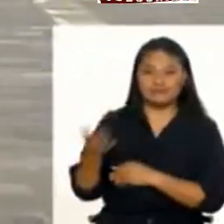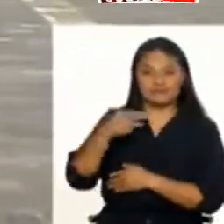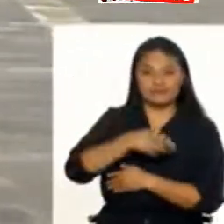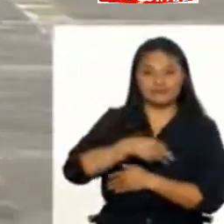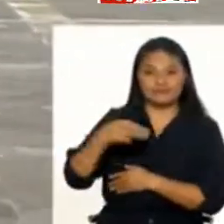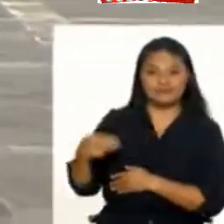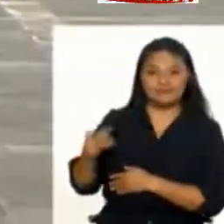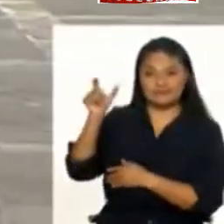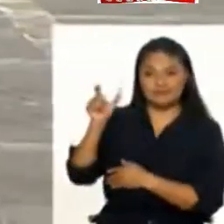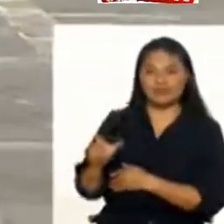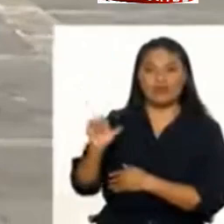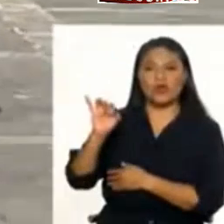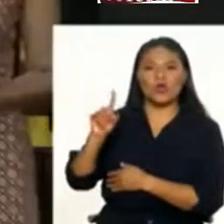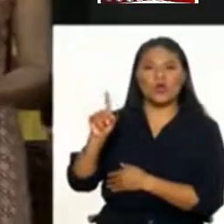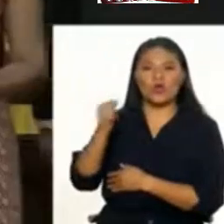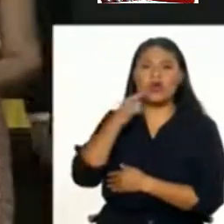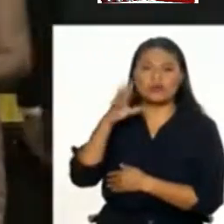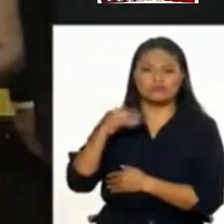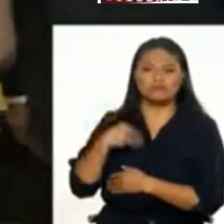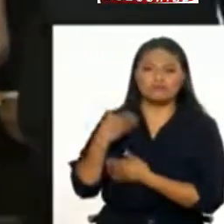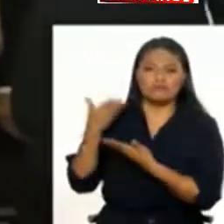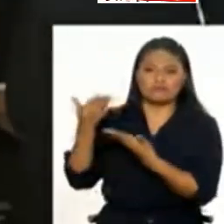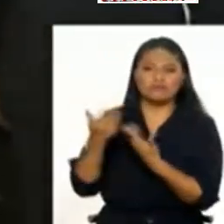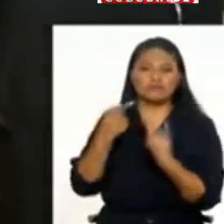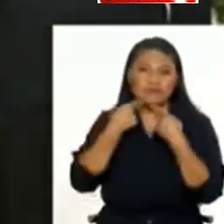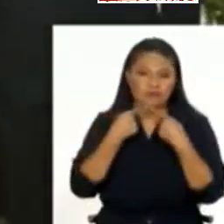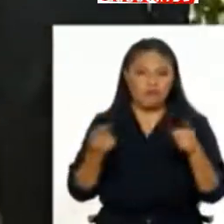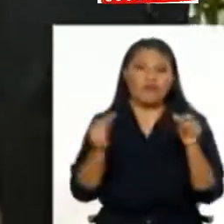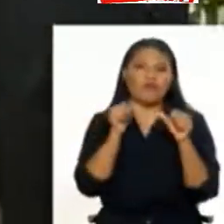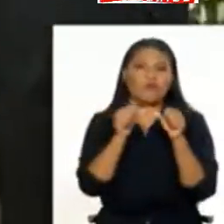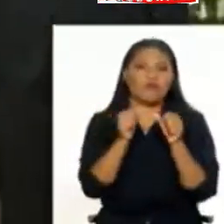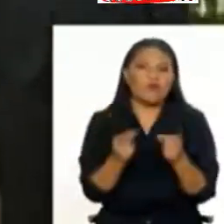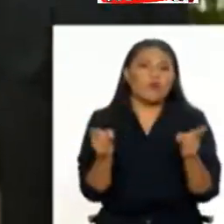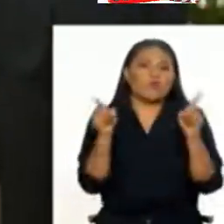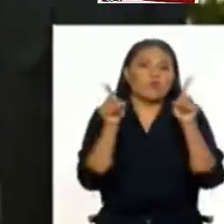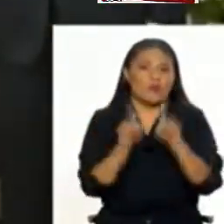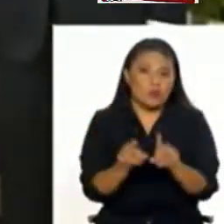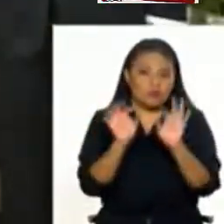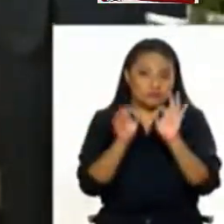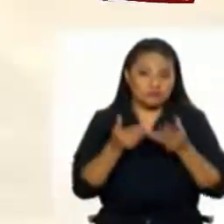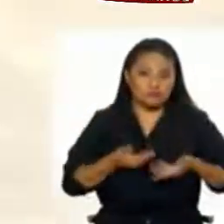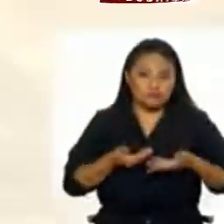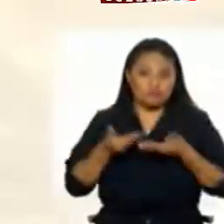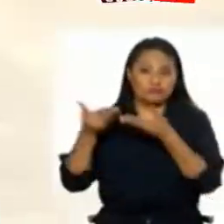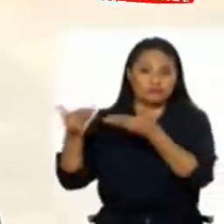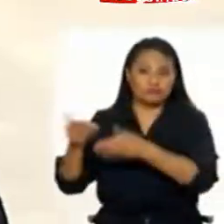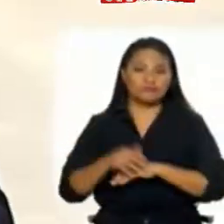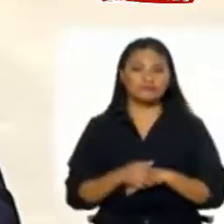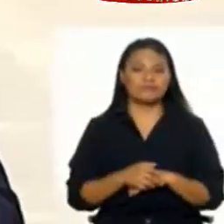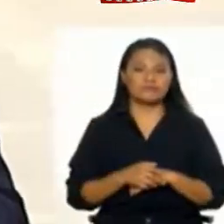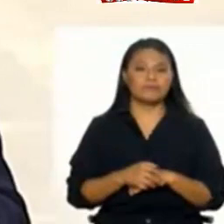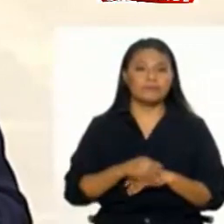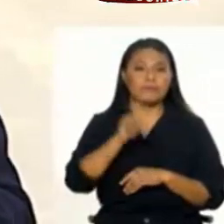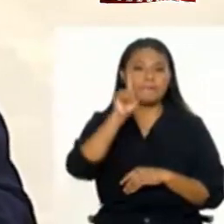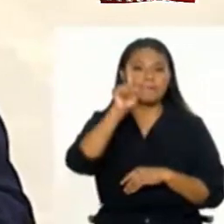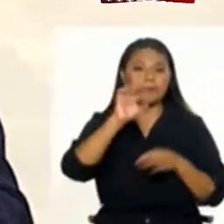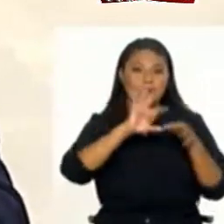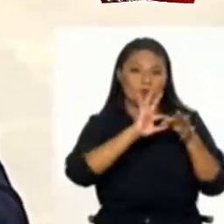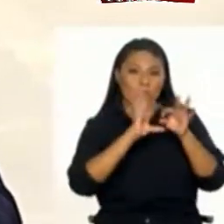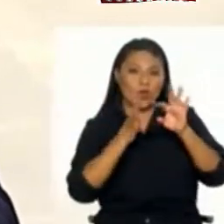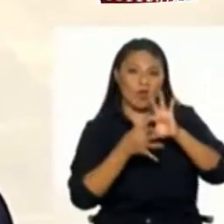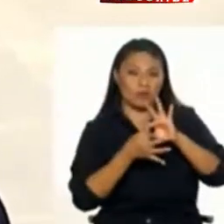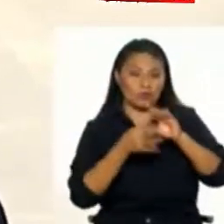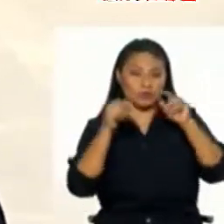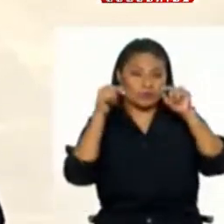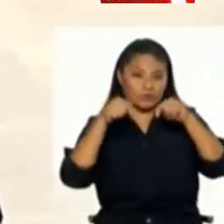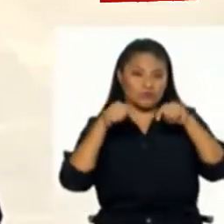del Consejo de Ministros, Alberto Otárola, quien anunció la fecha en la que el Perú asumirá este cargo. A partir del 1 de agosto